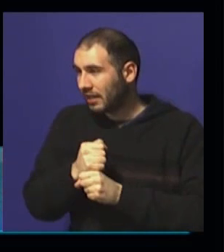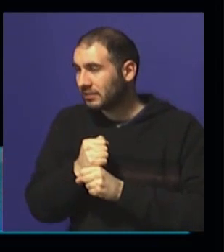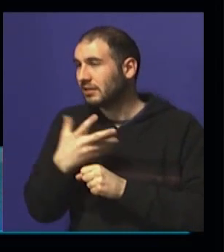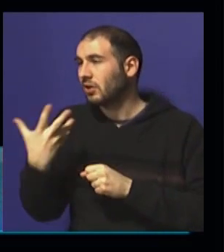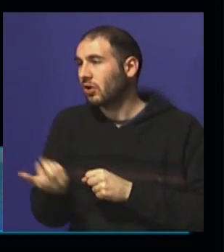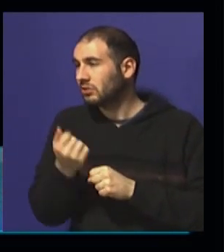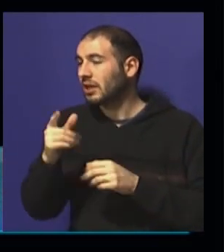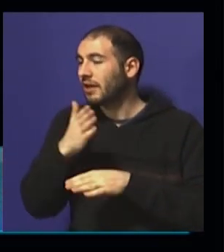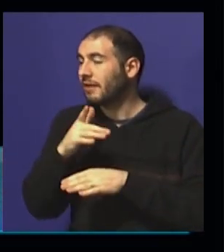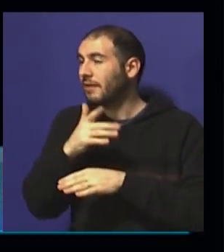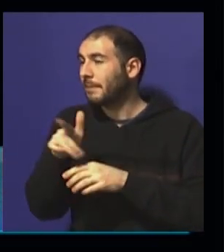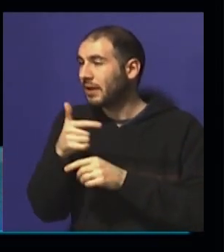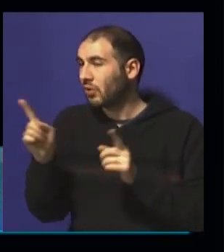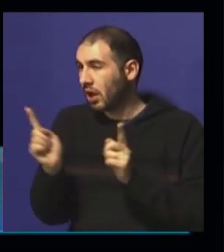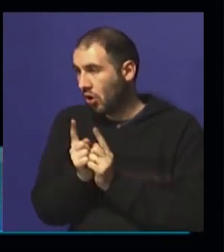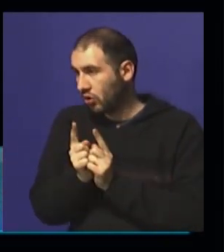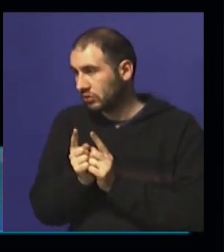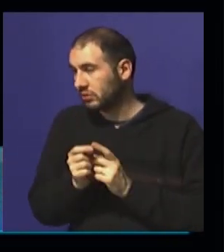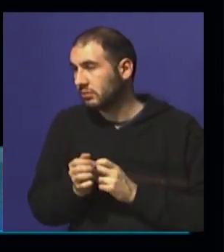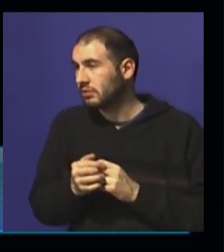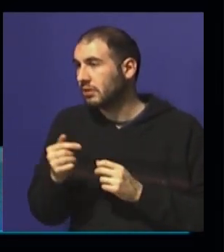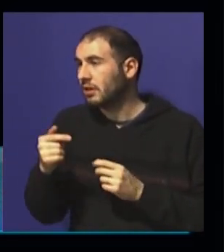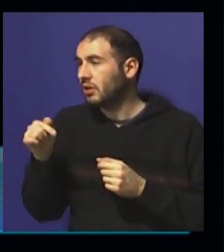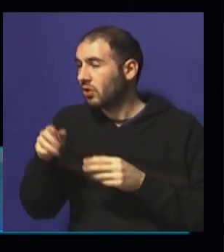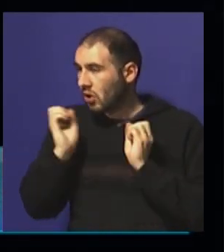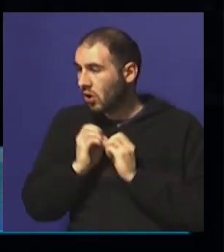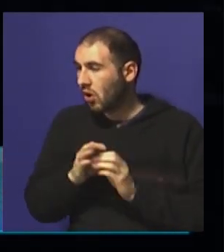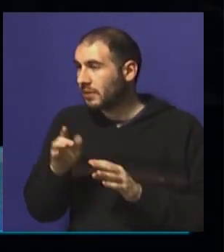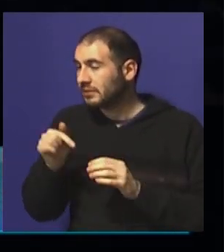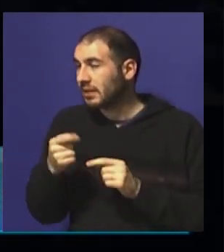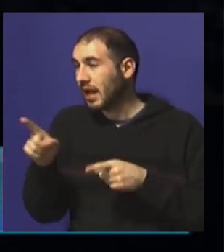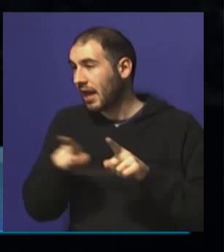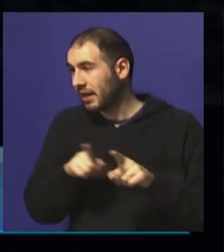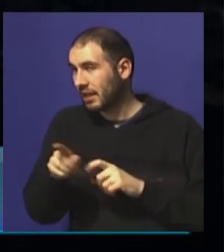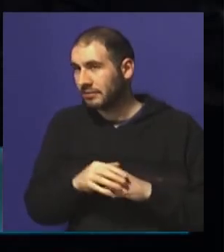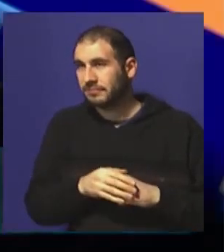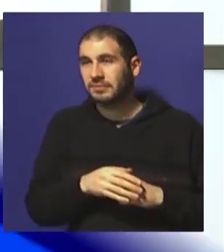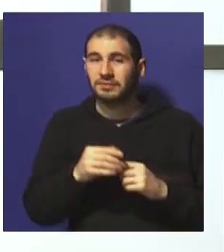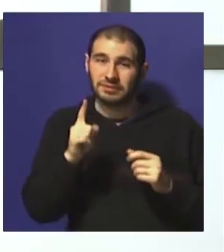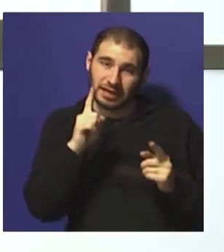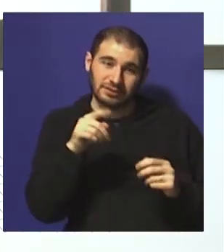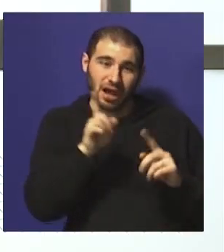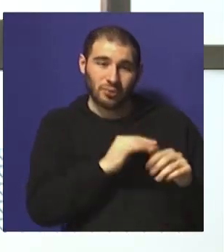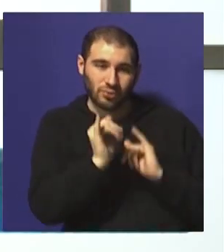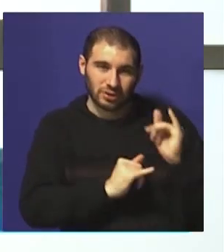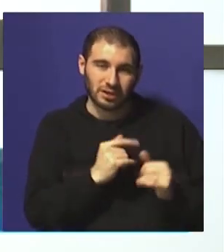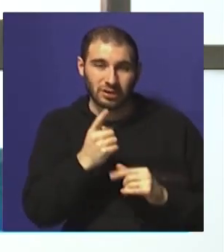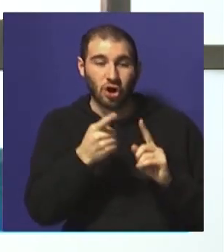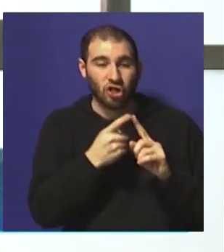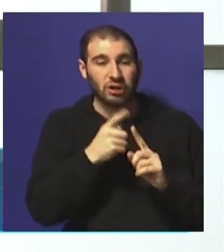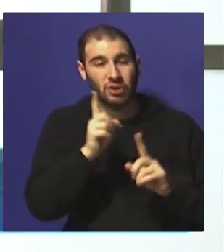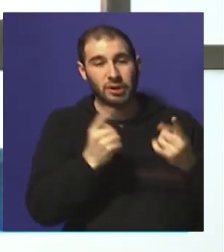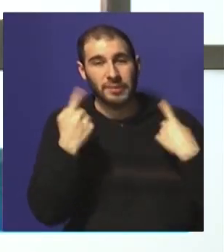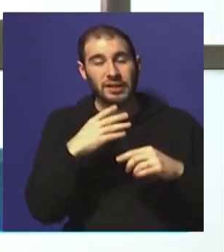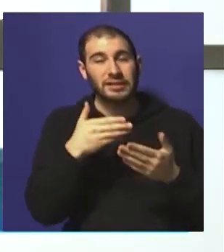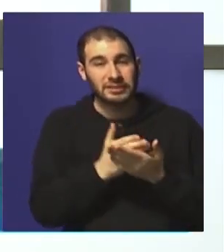aparecieron los cortos justo en las manos indicadas y pude empezar a hacer mi carrera. Bueno, de eso se tratan, dicen, ¿no? De algunos contactos, pero siempre